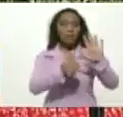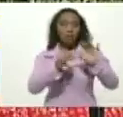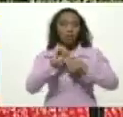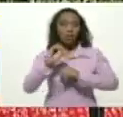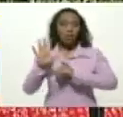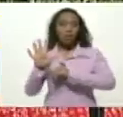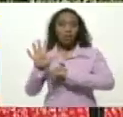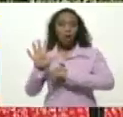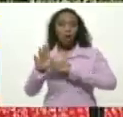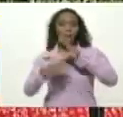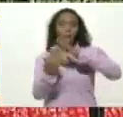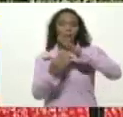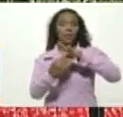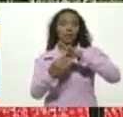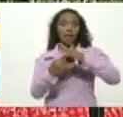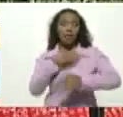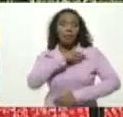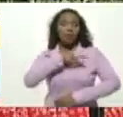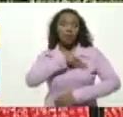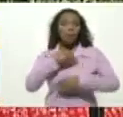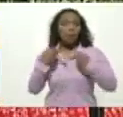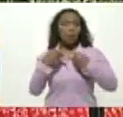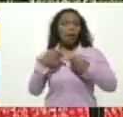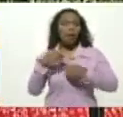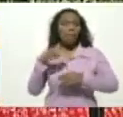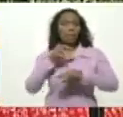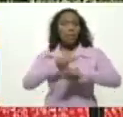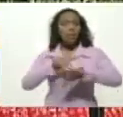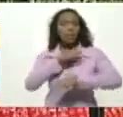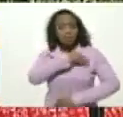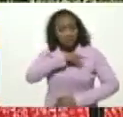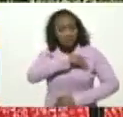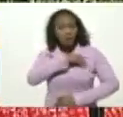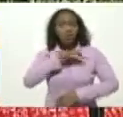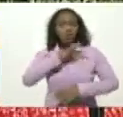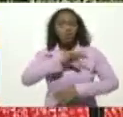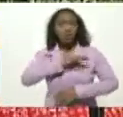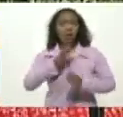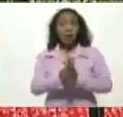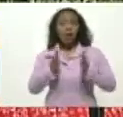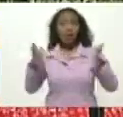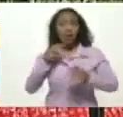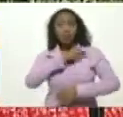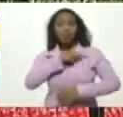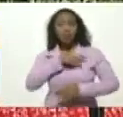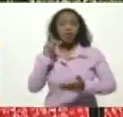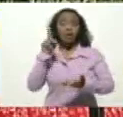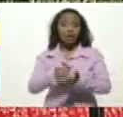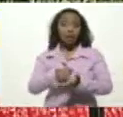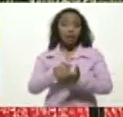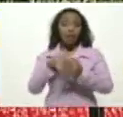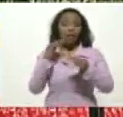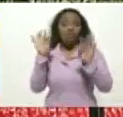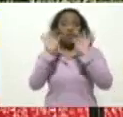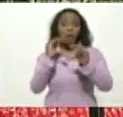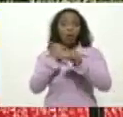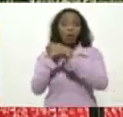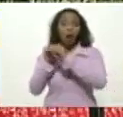1.605 las bases de misiones, para que las misiones sociales y las grandes misiones lleguen de manera unificada